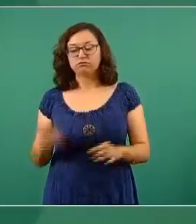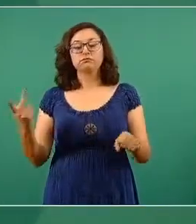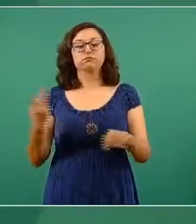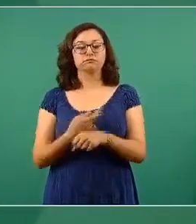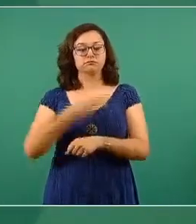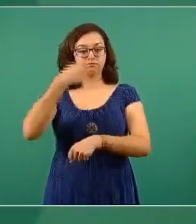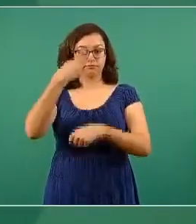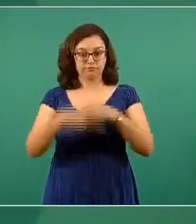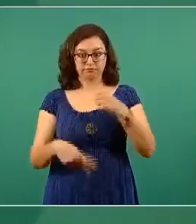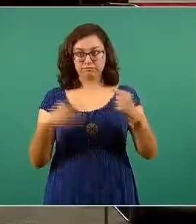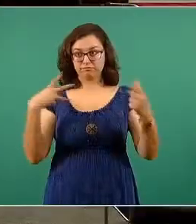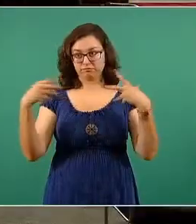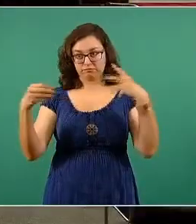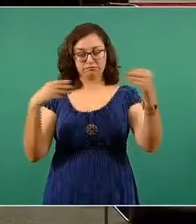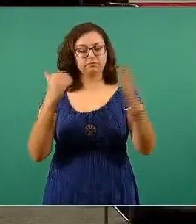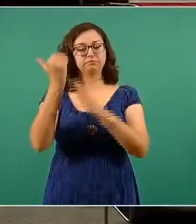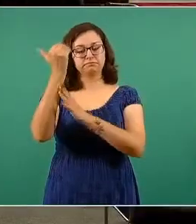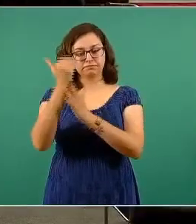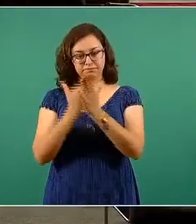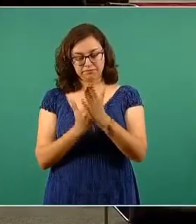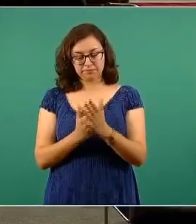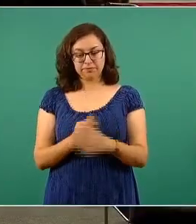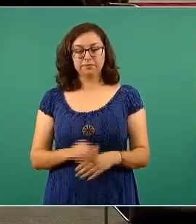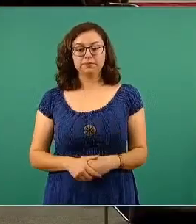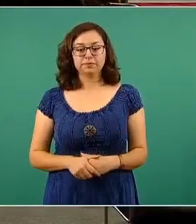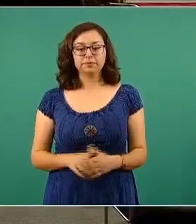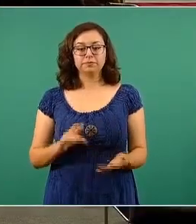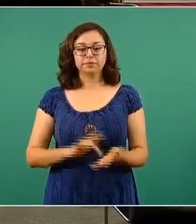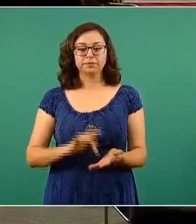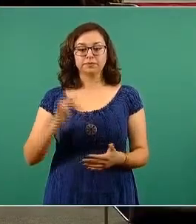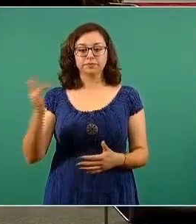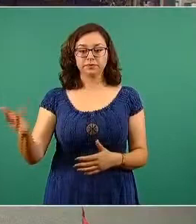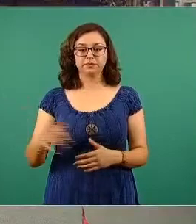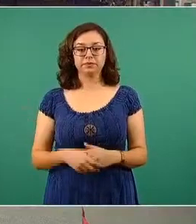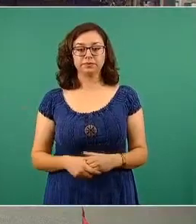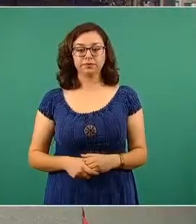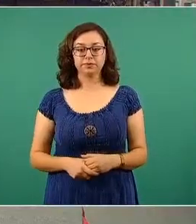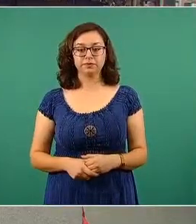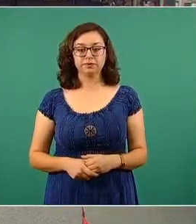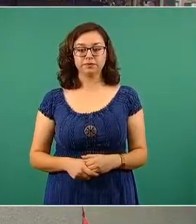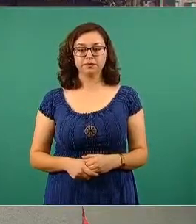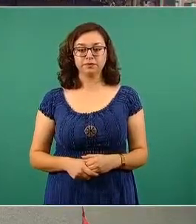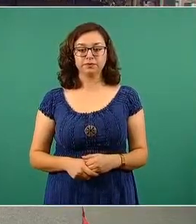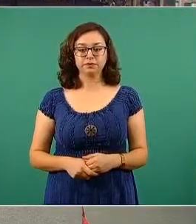no tendremos consecuencias al respecto. ¿Sí? Gracias. Pasamos de este lado.